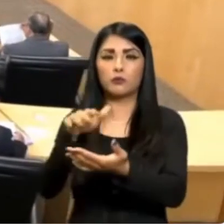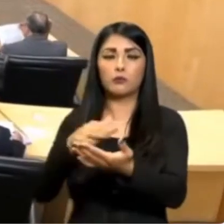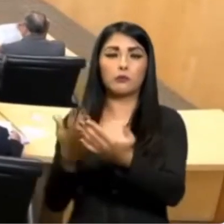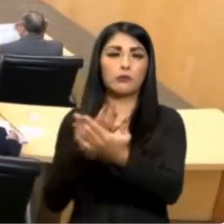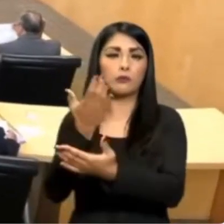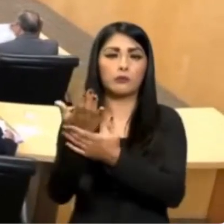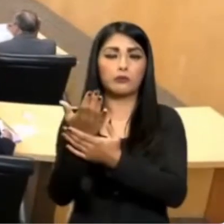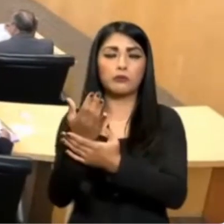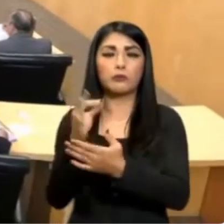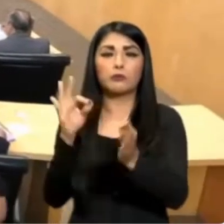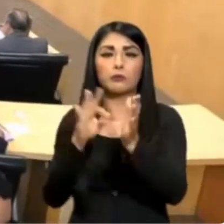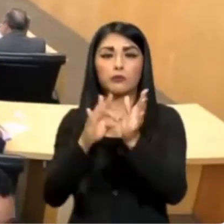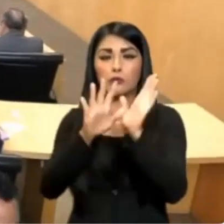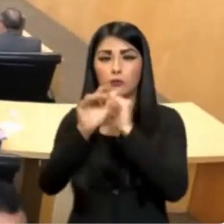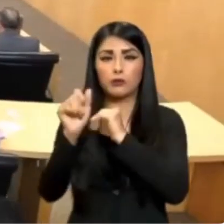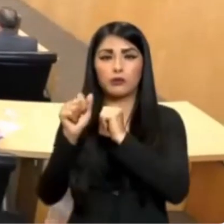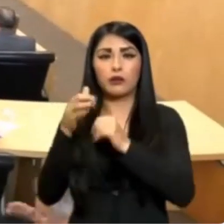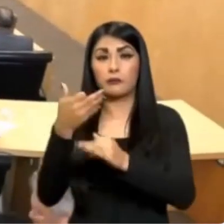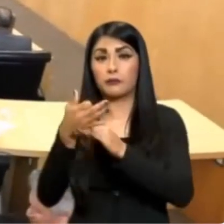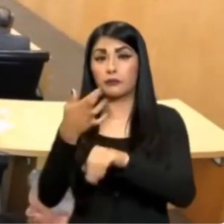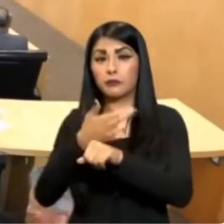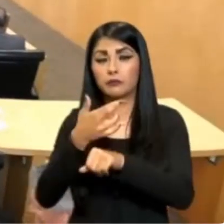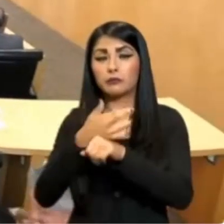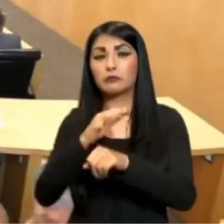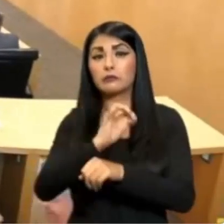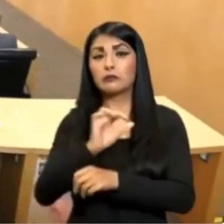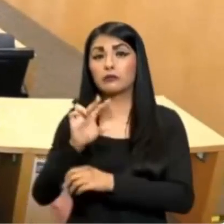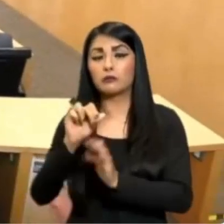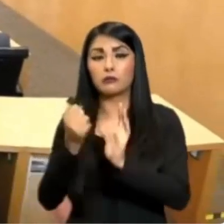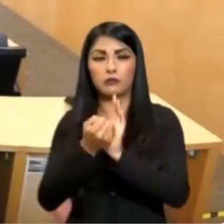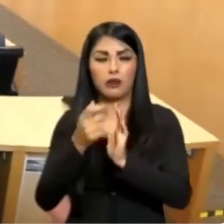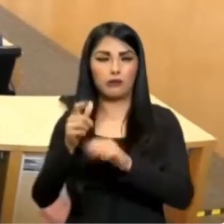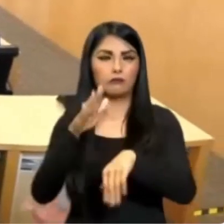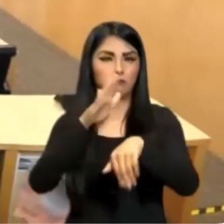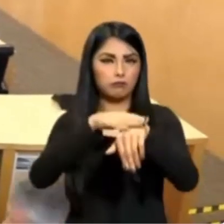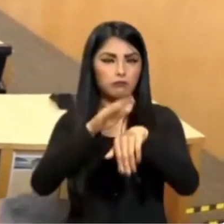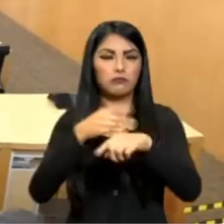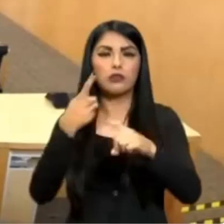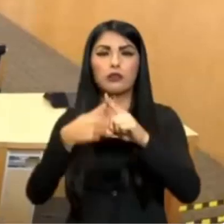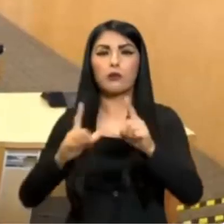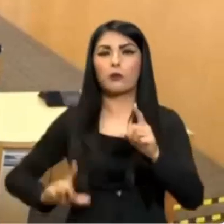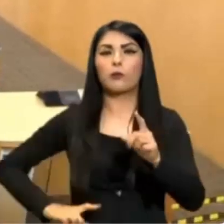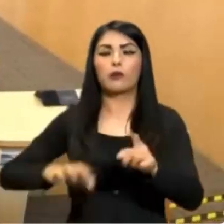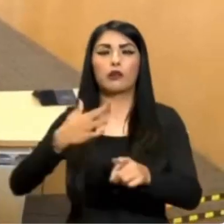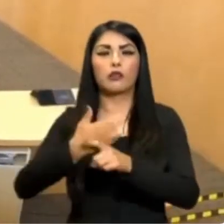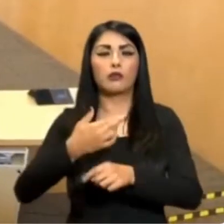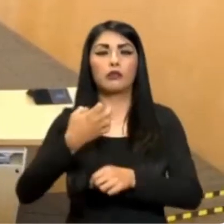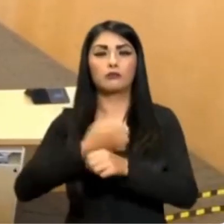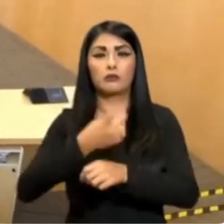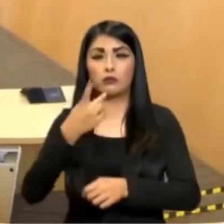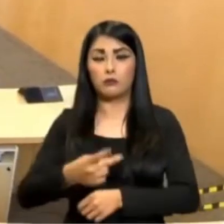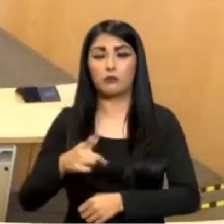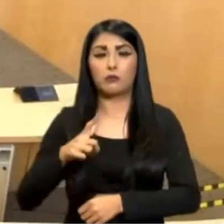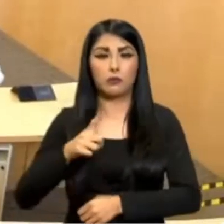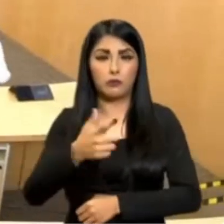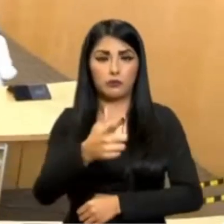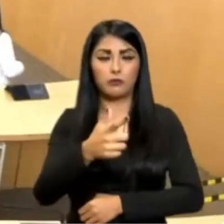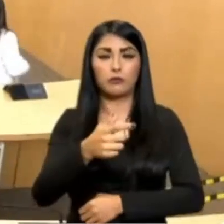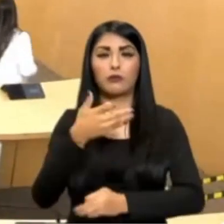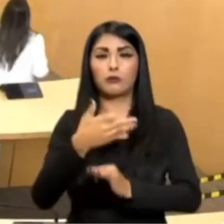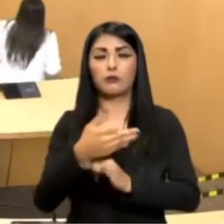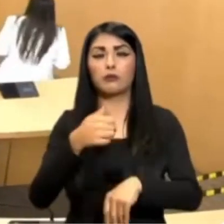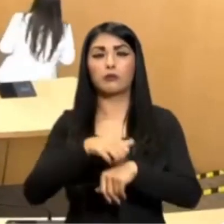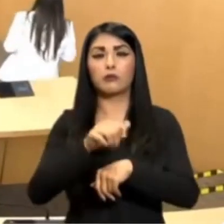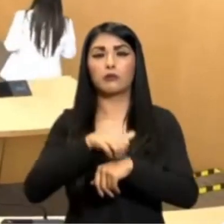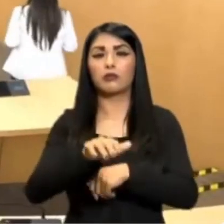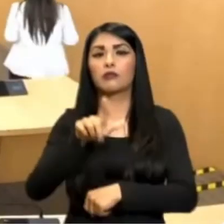Diputadas y diputados del Partido Acción Nacional y de la Representación Parlamentaria del PRD señalaron que es indispensable que en la agenda legislativa